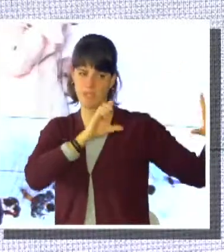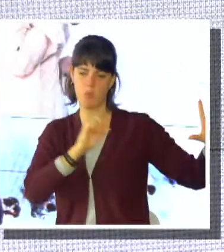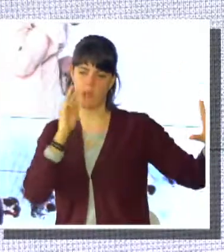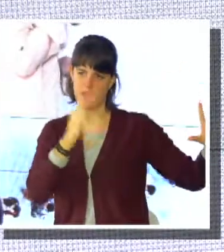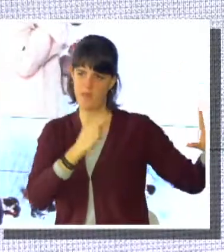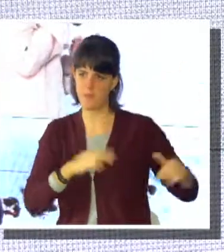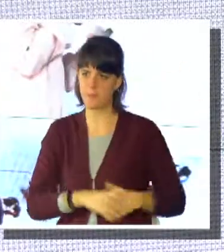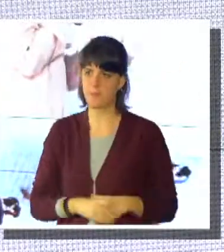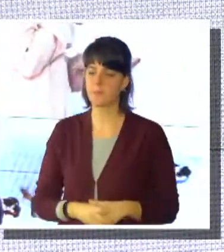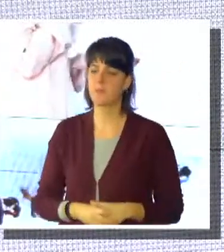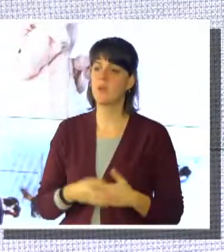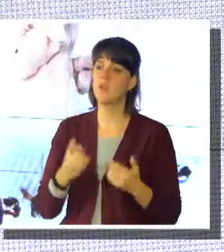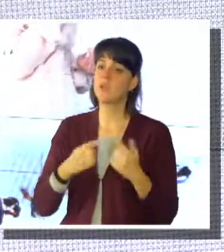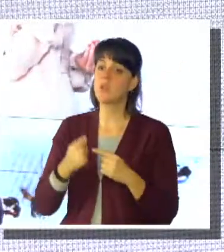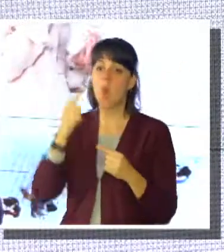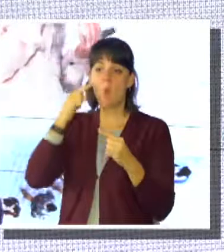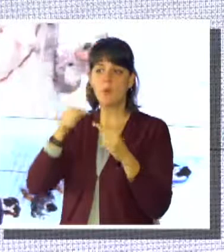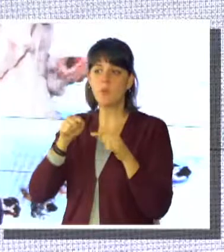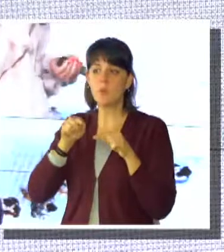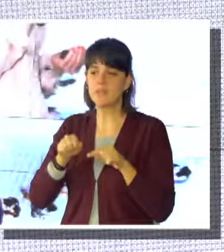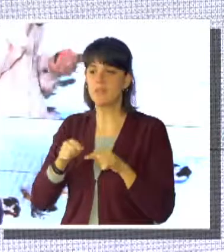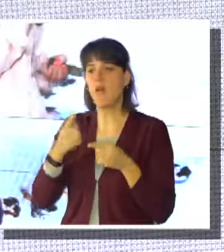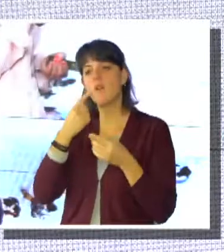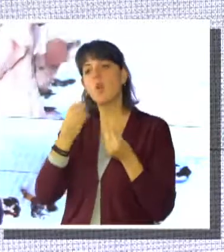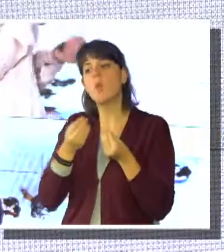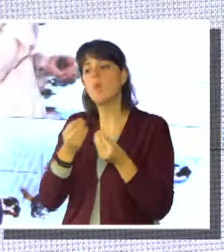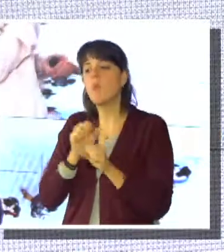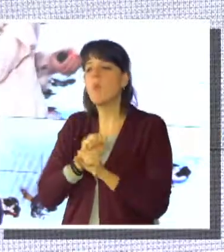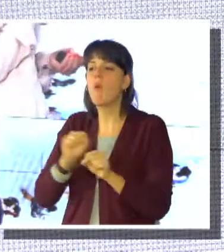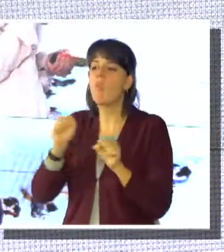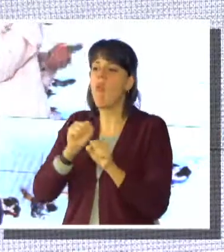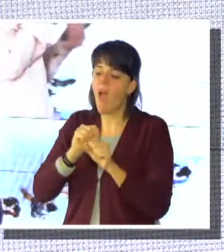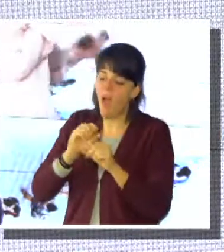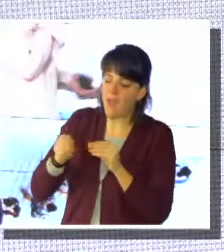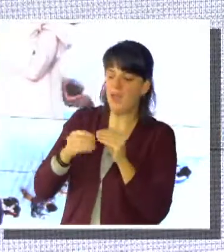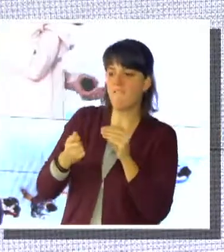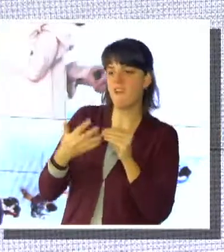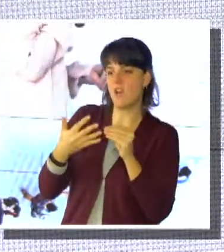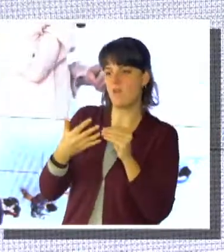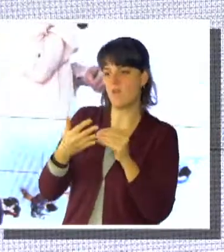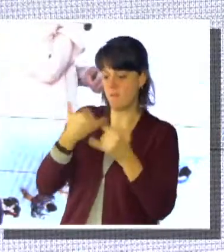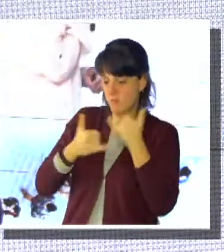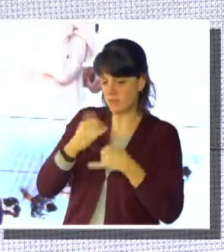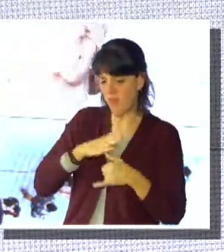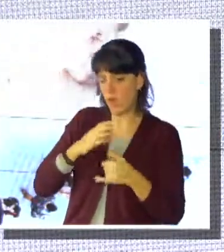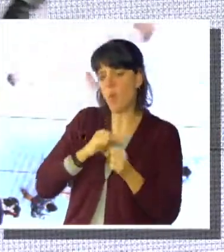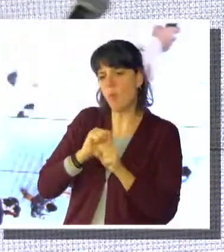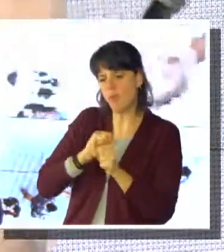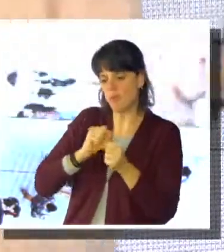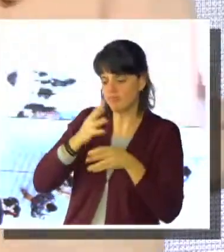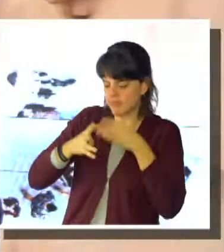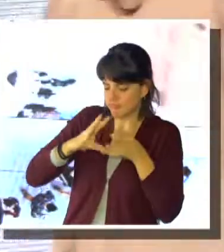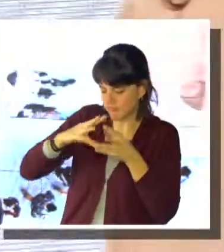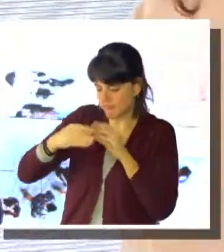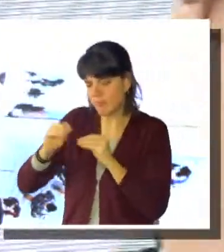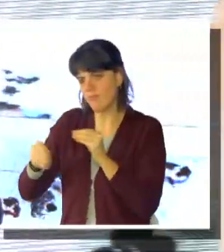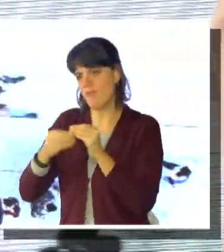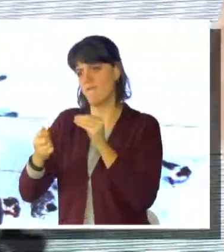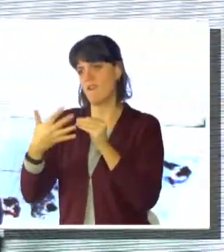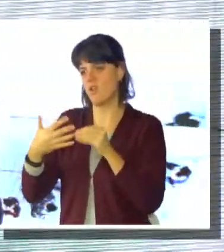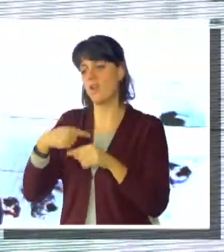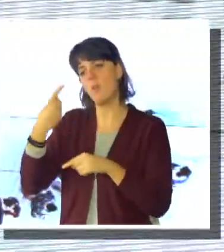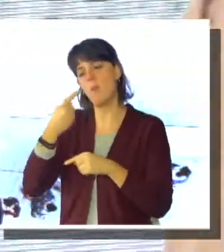mensual, digamos, de todos los usuarios que utilizan el sistema de transporte. Entonces nosotros estamos construyendo mensualmente cuál es el comportamiento habitual de cada uno.